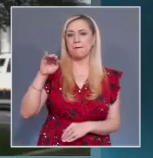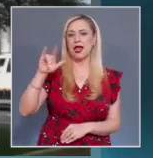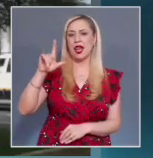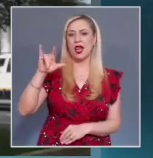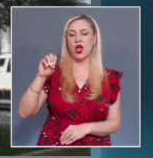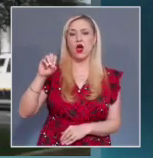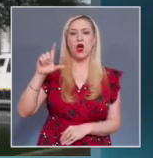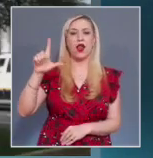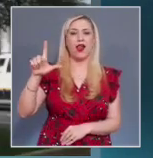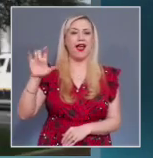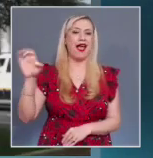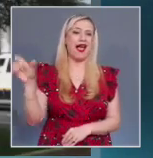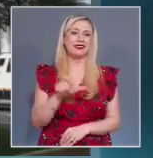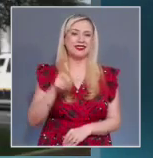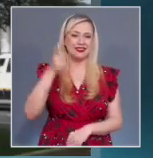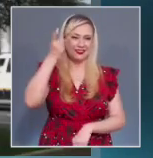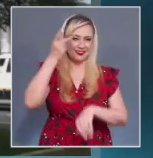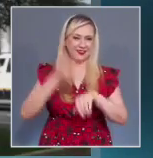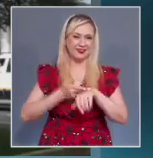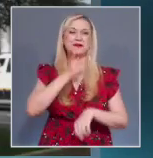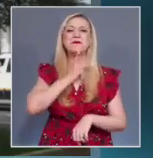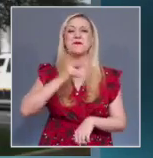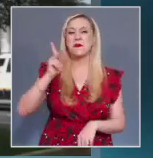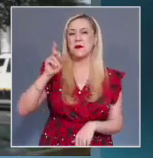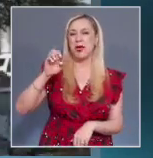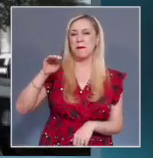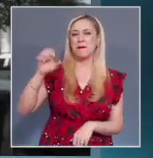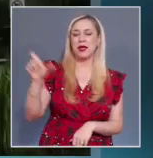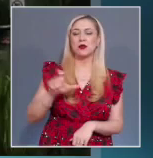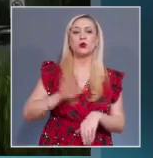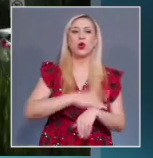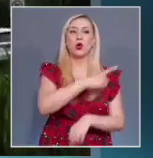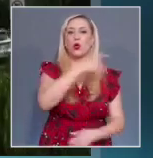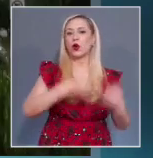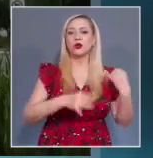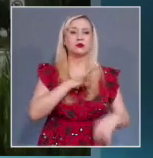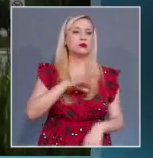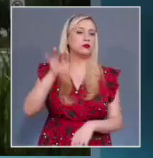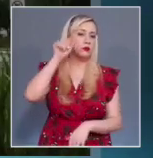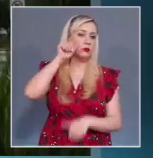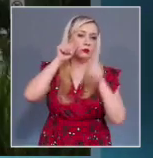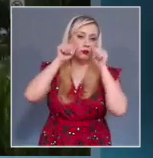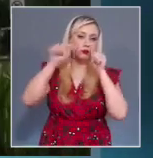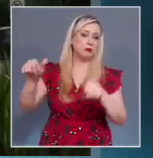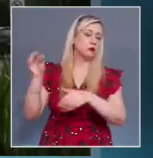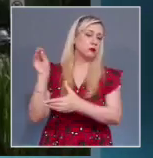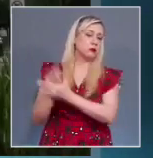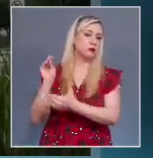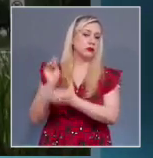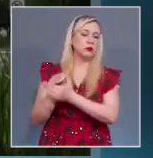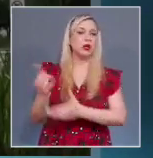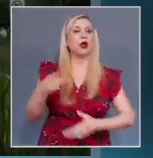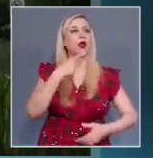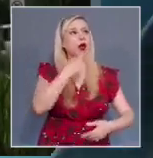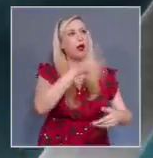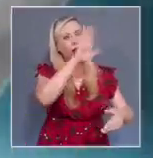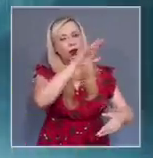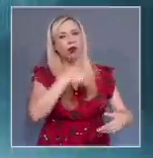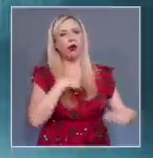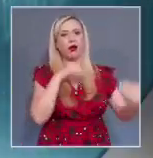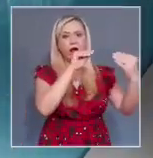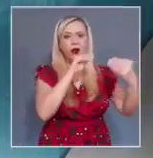la negativa de un juez de escuchar sus argumentos sobre la supuesta prescripción del delito de lavado de dinero y asociación